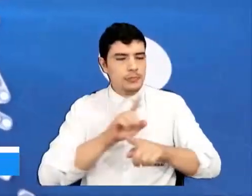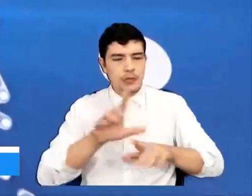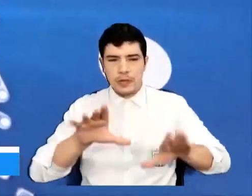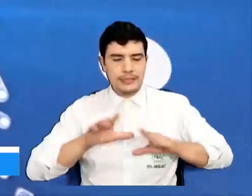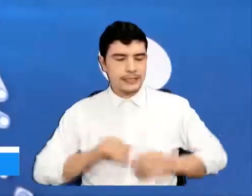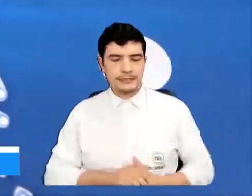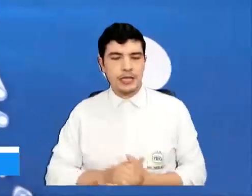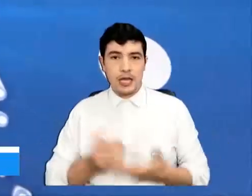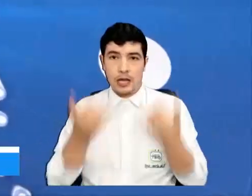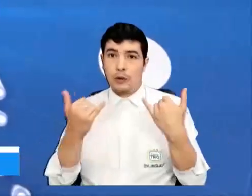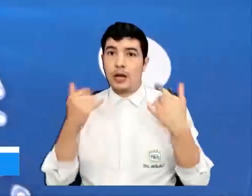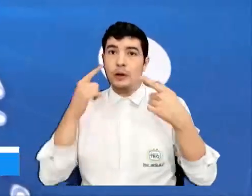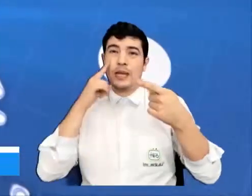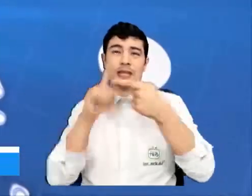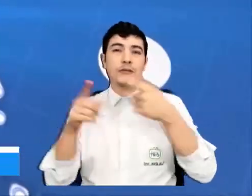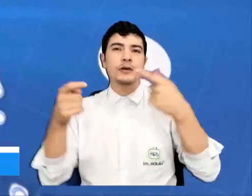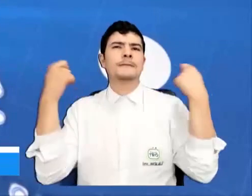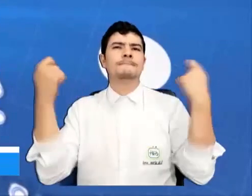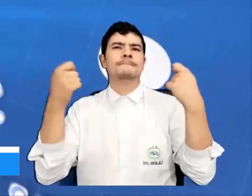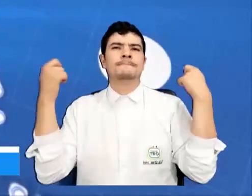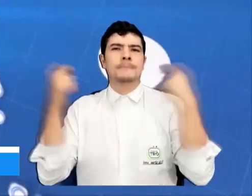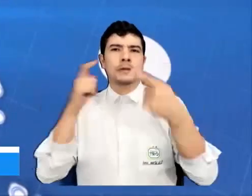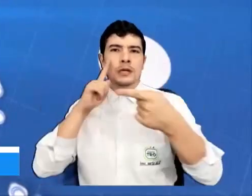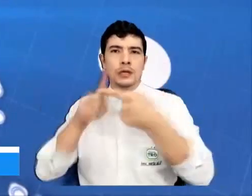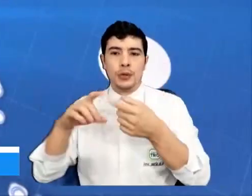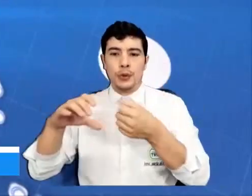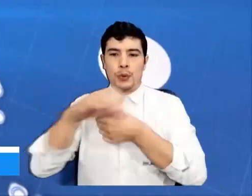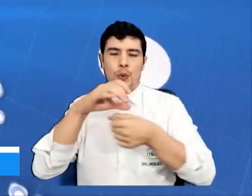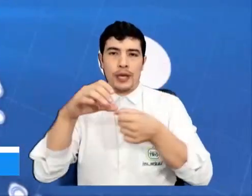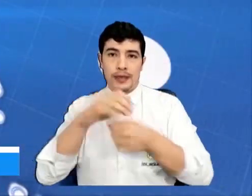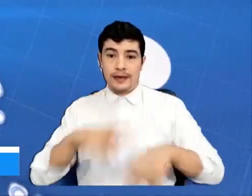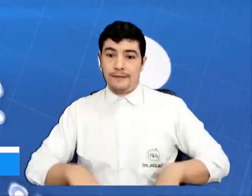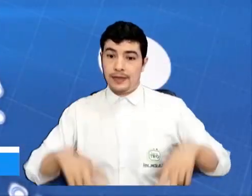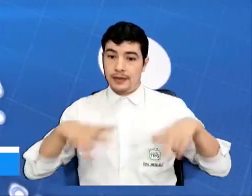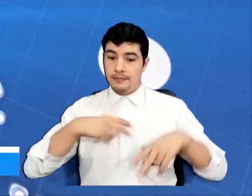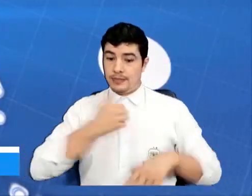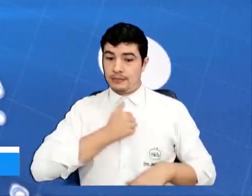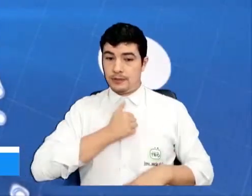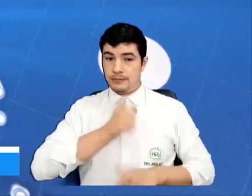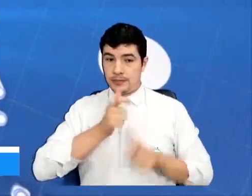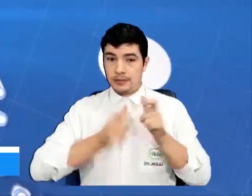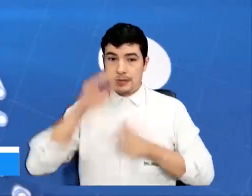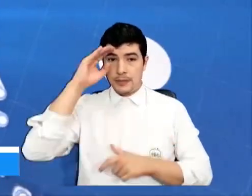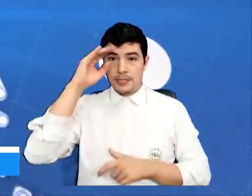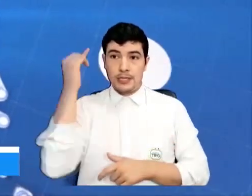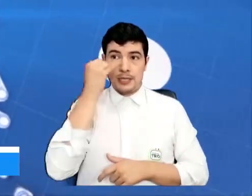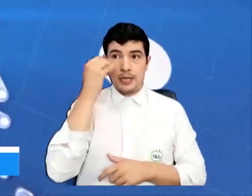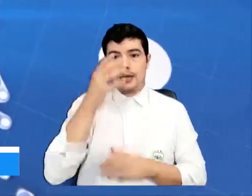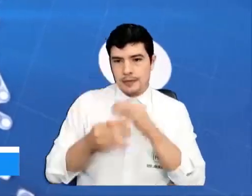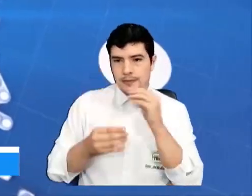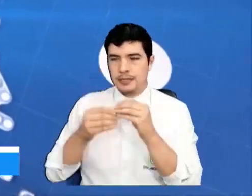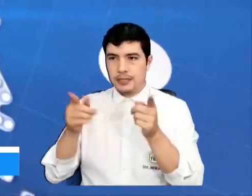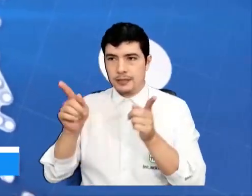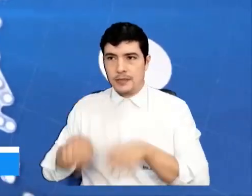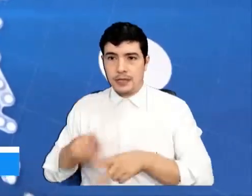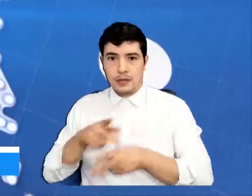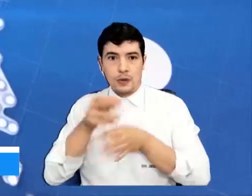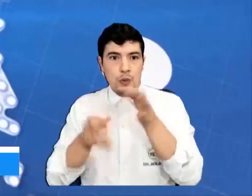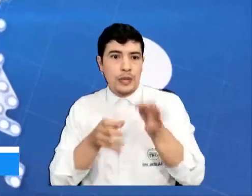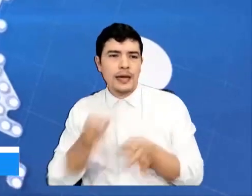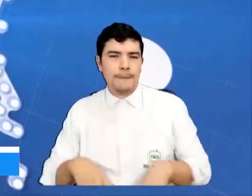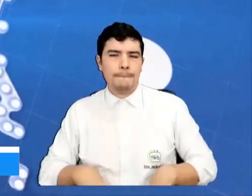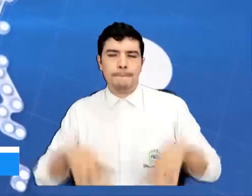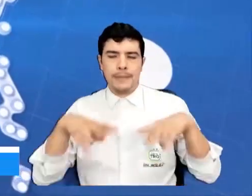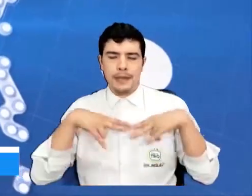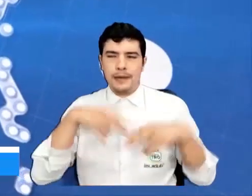una jornada denominada Salvando Vidas para evitar que siga ingresando el COVID-19 en las cárceles del país. El Sindicato de Empleados Unidos